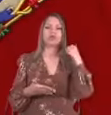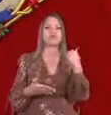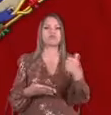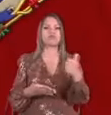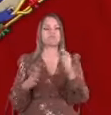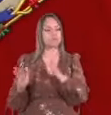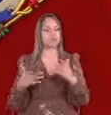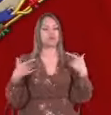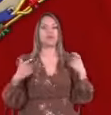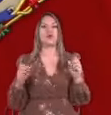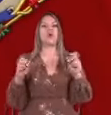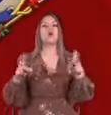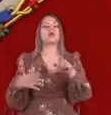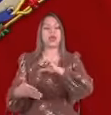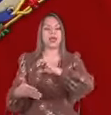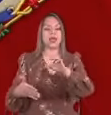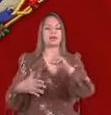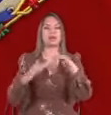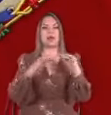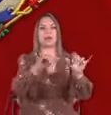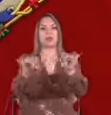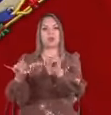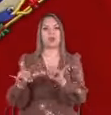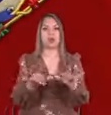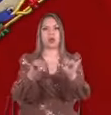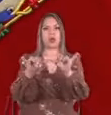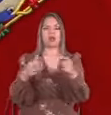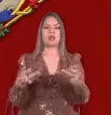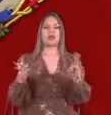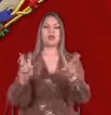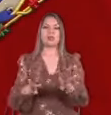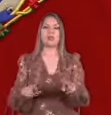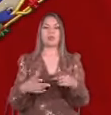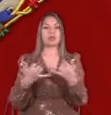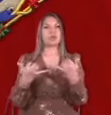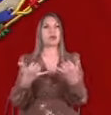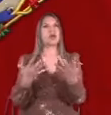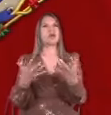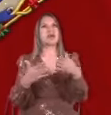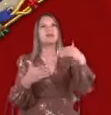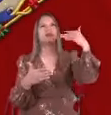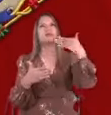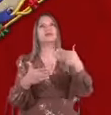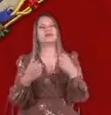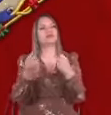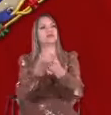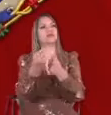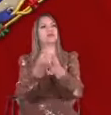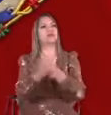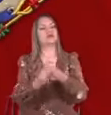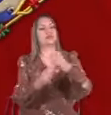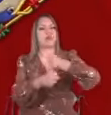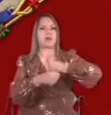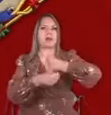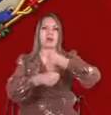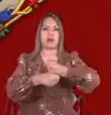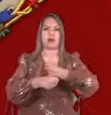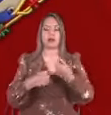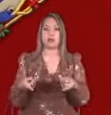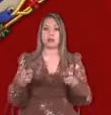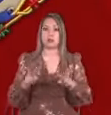sentido de oportunidad, con ética democrática, con pasión por el presente y el futuro de Quito. Al principio de la